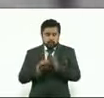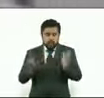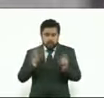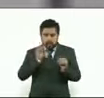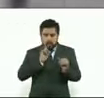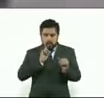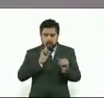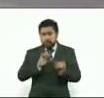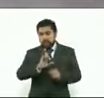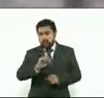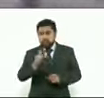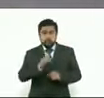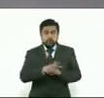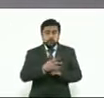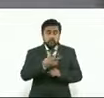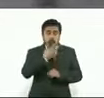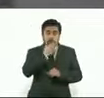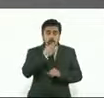duelo está